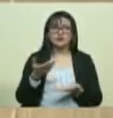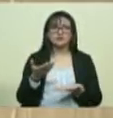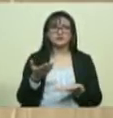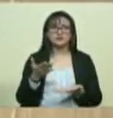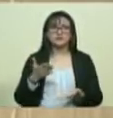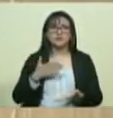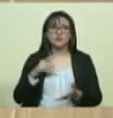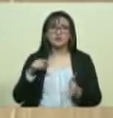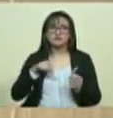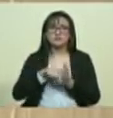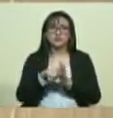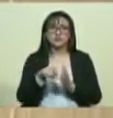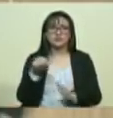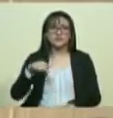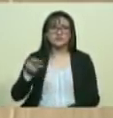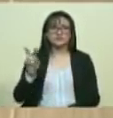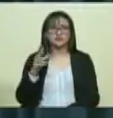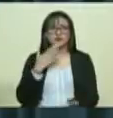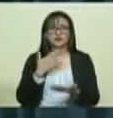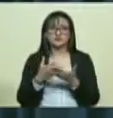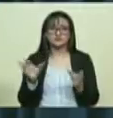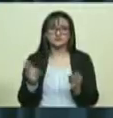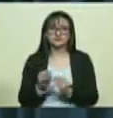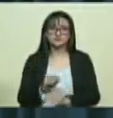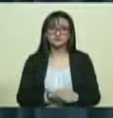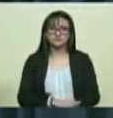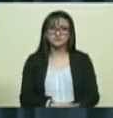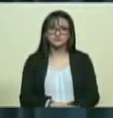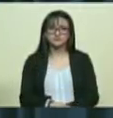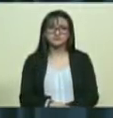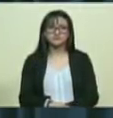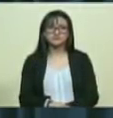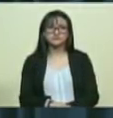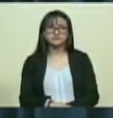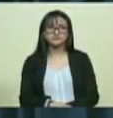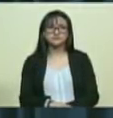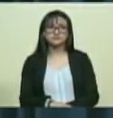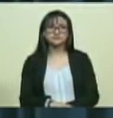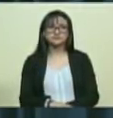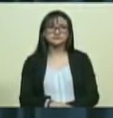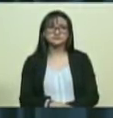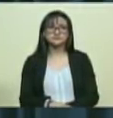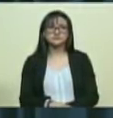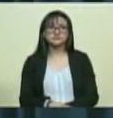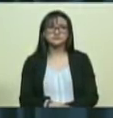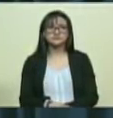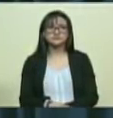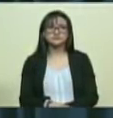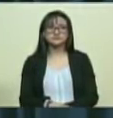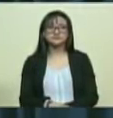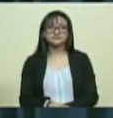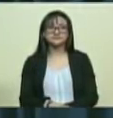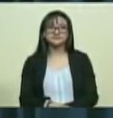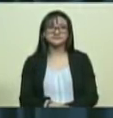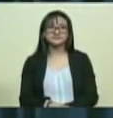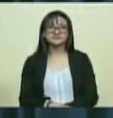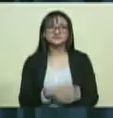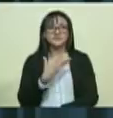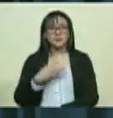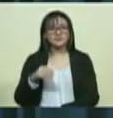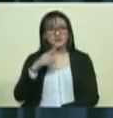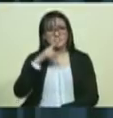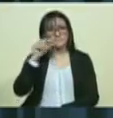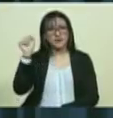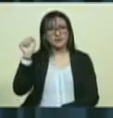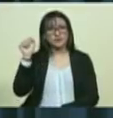que pueda entrar al país gracias fíjense comienzo por los comencemos por el comienzo el presidente maduro lo ha